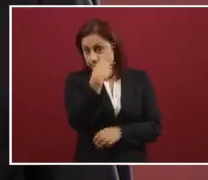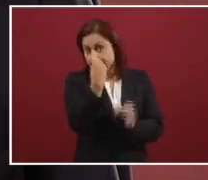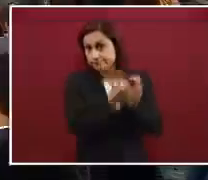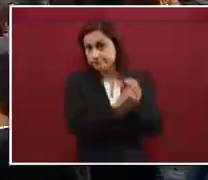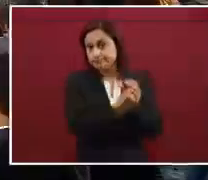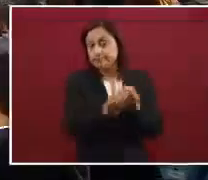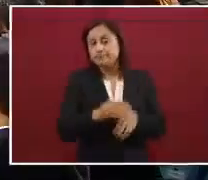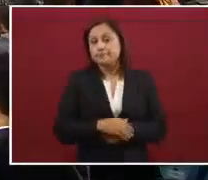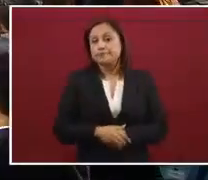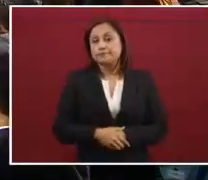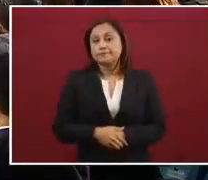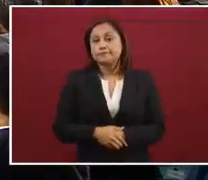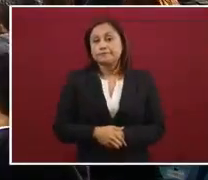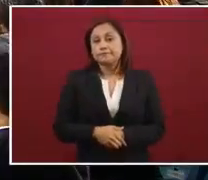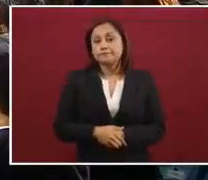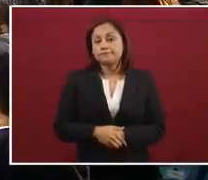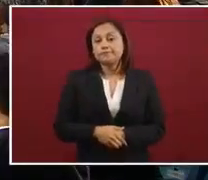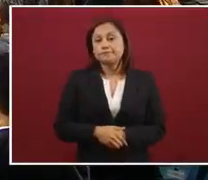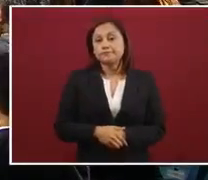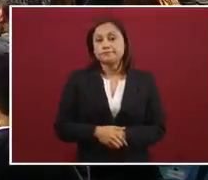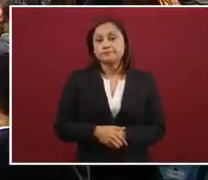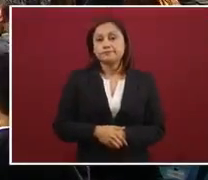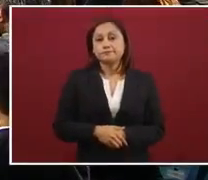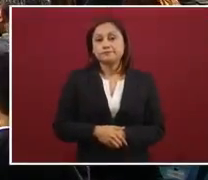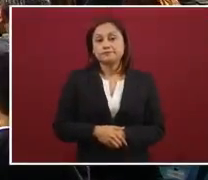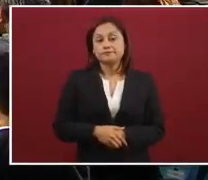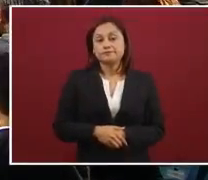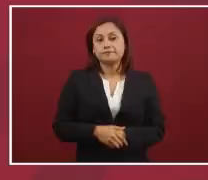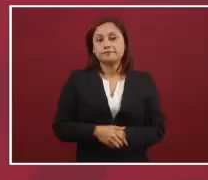Y yo creo que pues